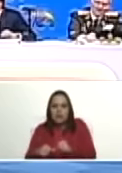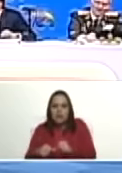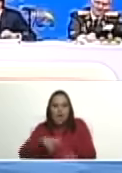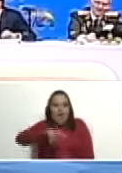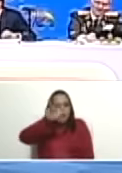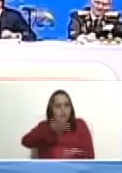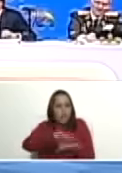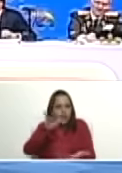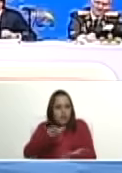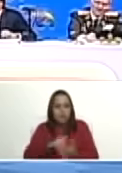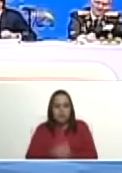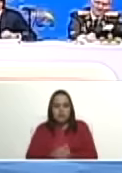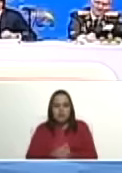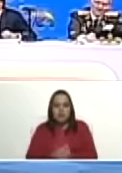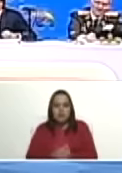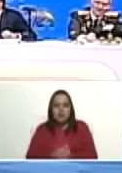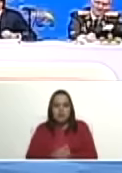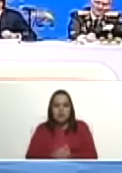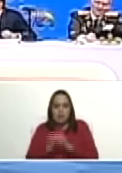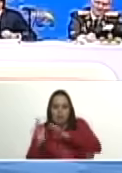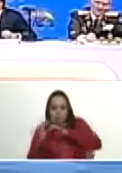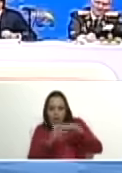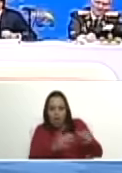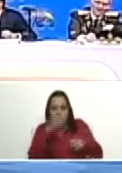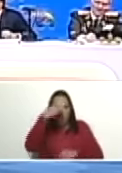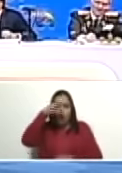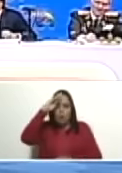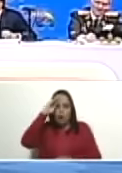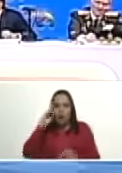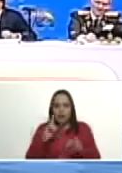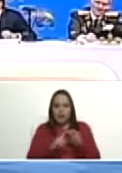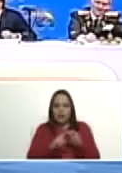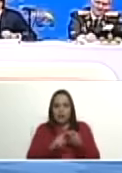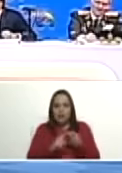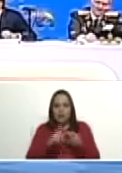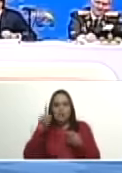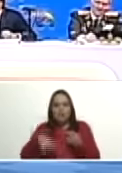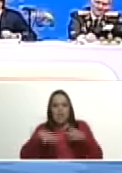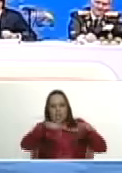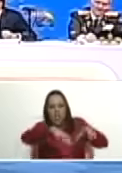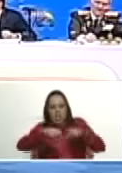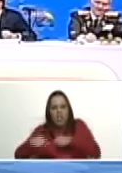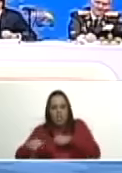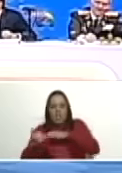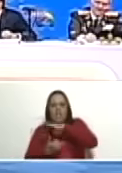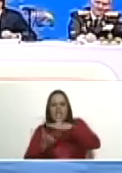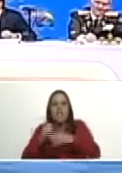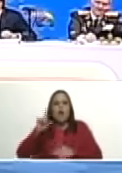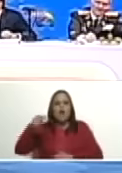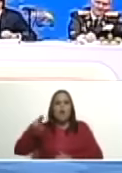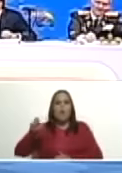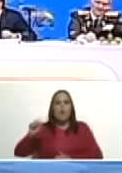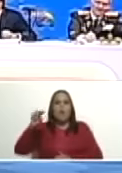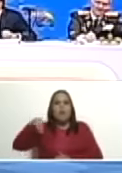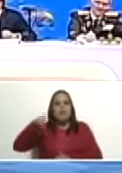bueno para la invasión de Cuba y para apropiarse de Islas Guam y Filipinas.